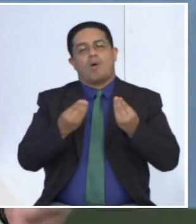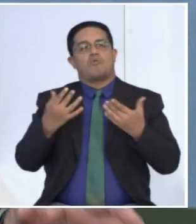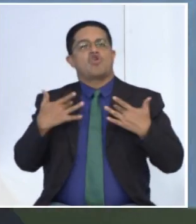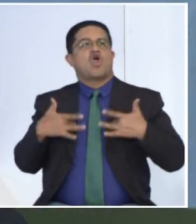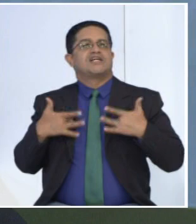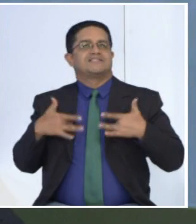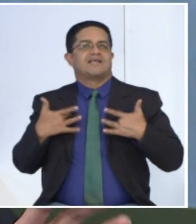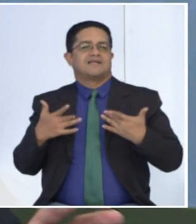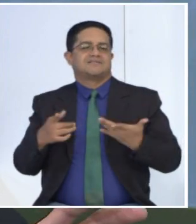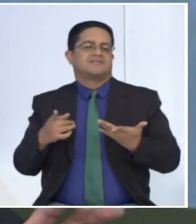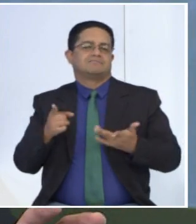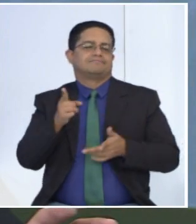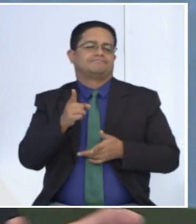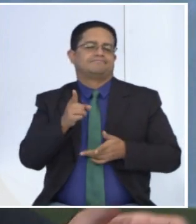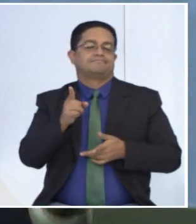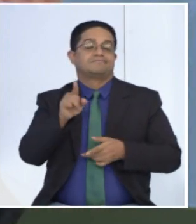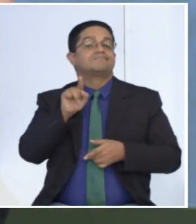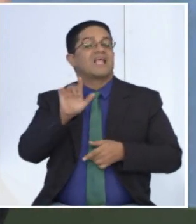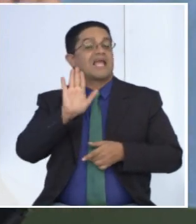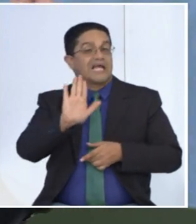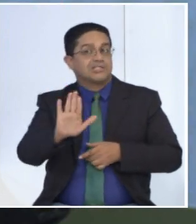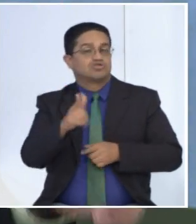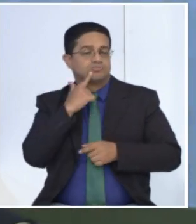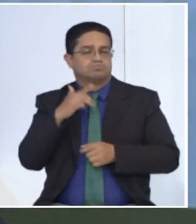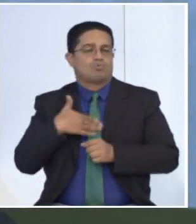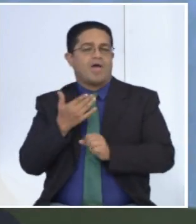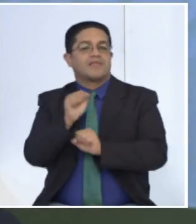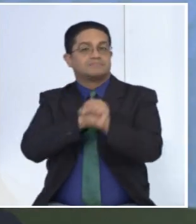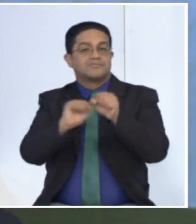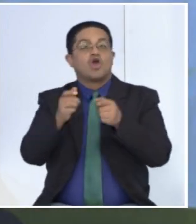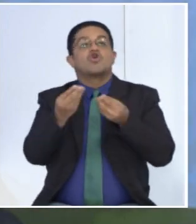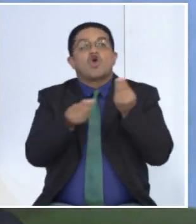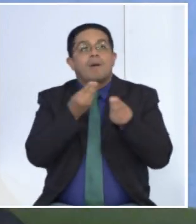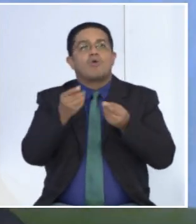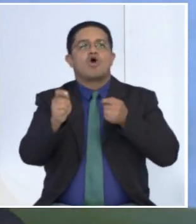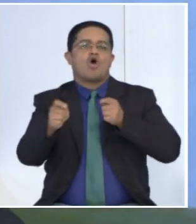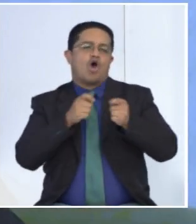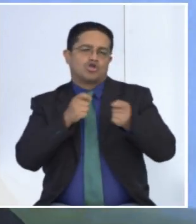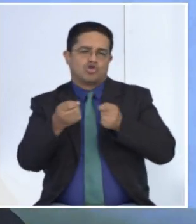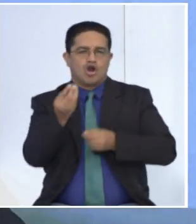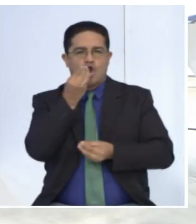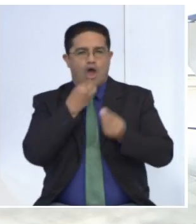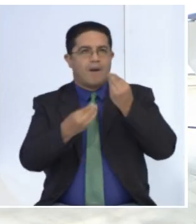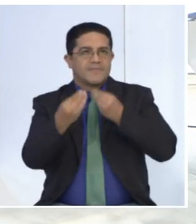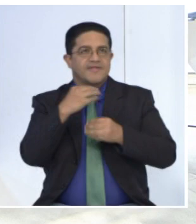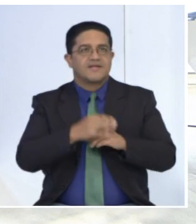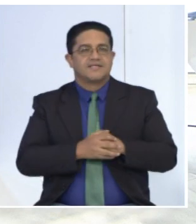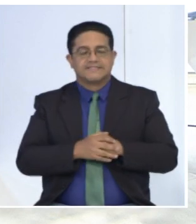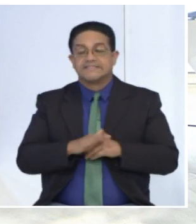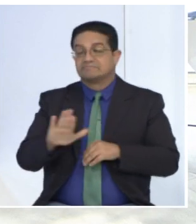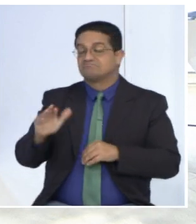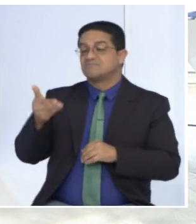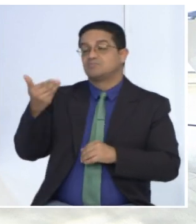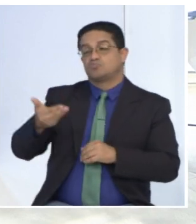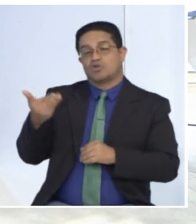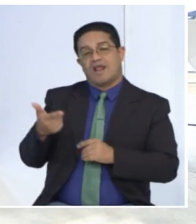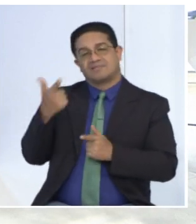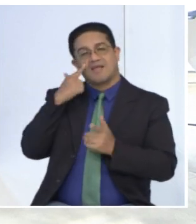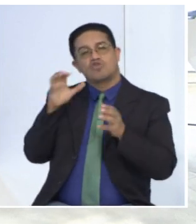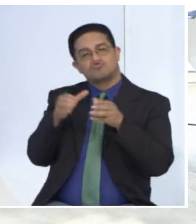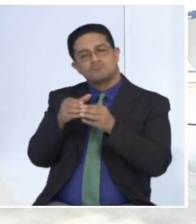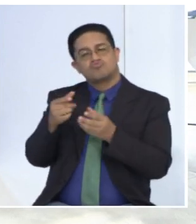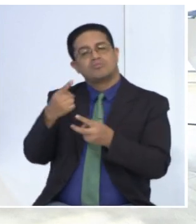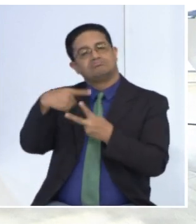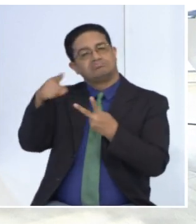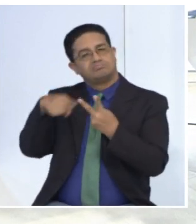llama neuropatía y todo esto es prevenible manteniendo un buen control metabólico. Importante entonces el equipo multidisciplinario para